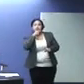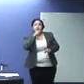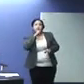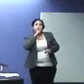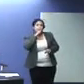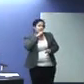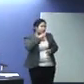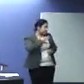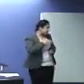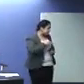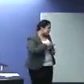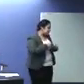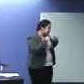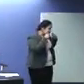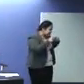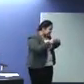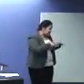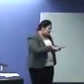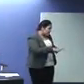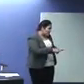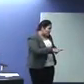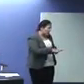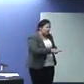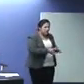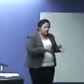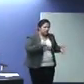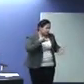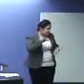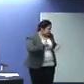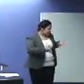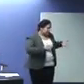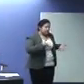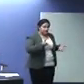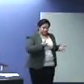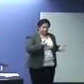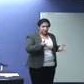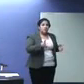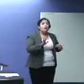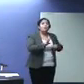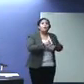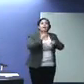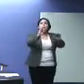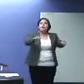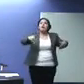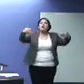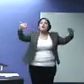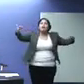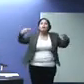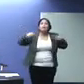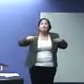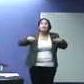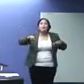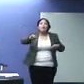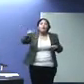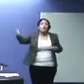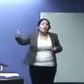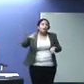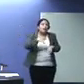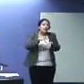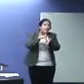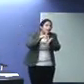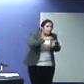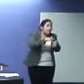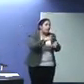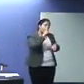como personas, como hombre, como mujer, debido a que a nivel comunitario no tienen el soporte o el apoyo que esperarían